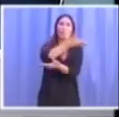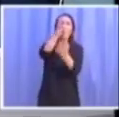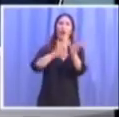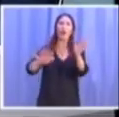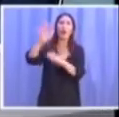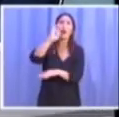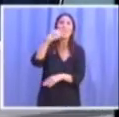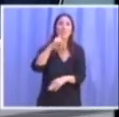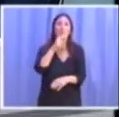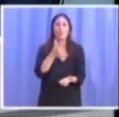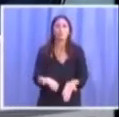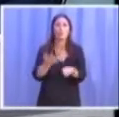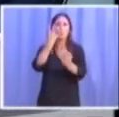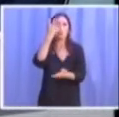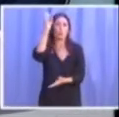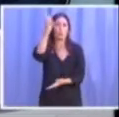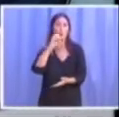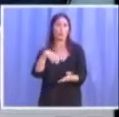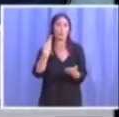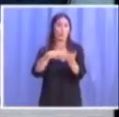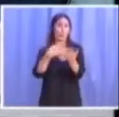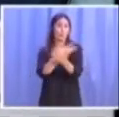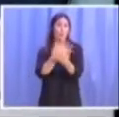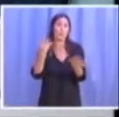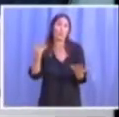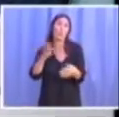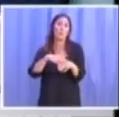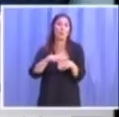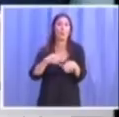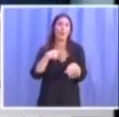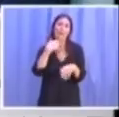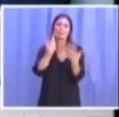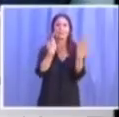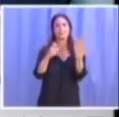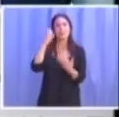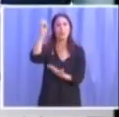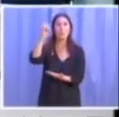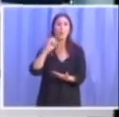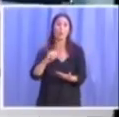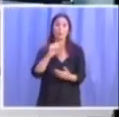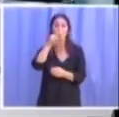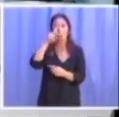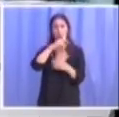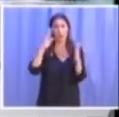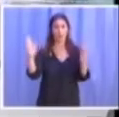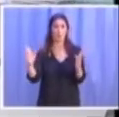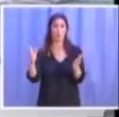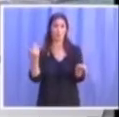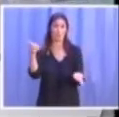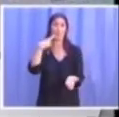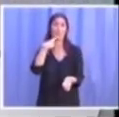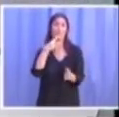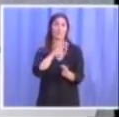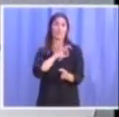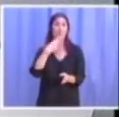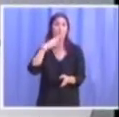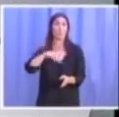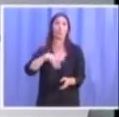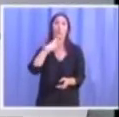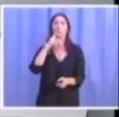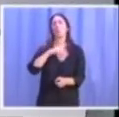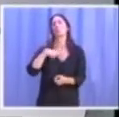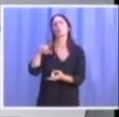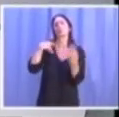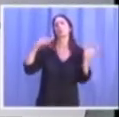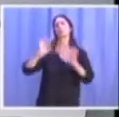IBI, por ejemplo, subirá un 4% en 2019, acumula un incremento del 60% en 12 años, cuando dice el señor Cuenca que luego después no suben